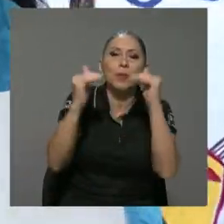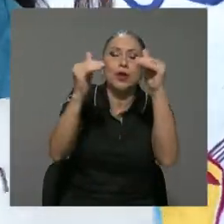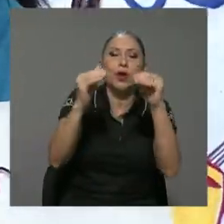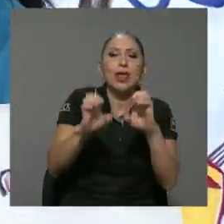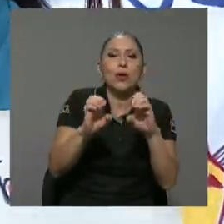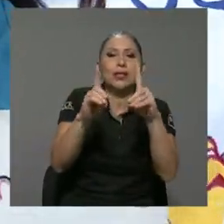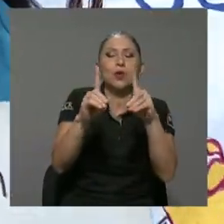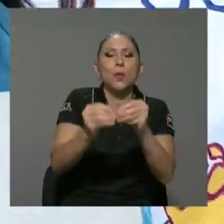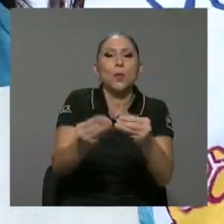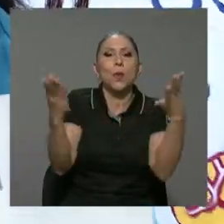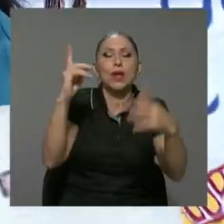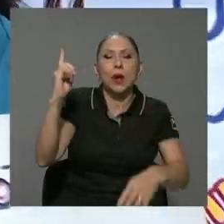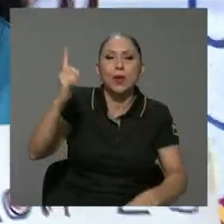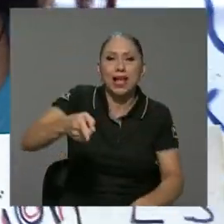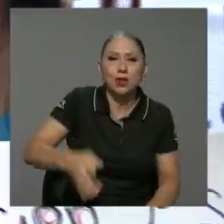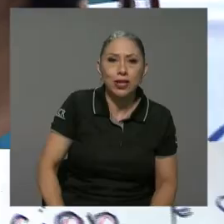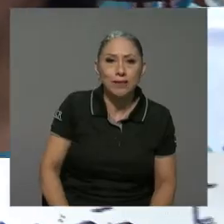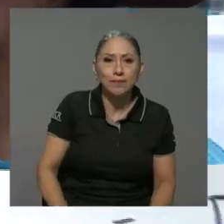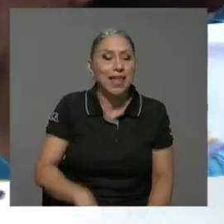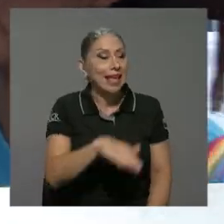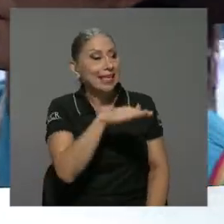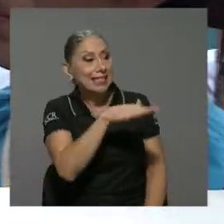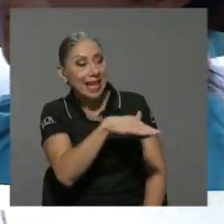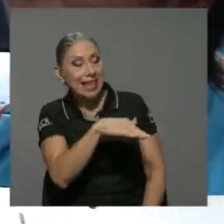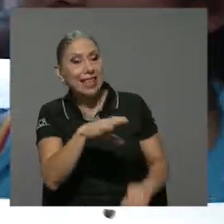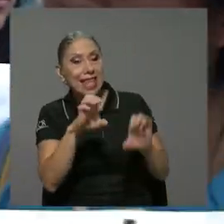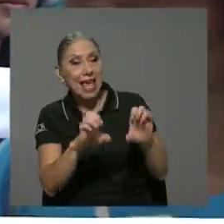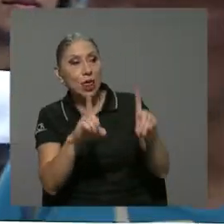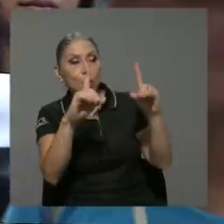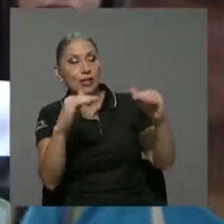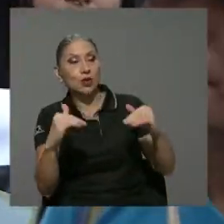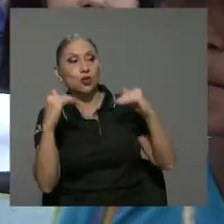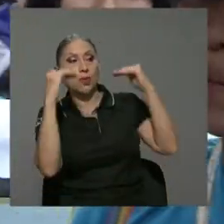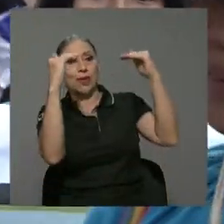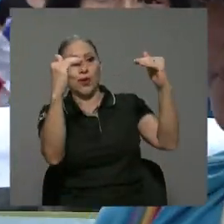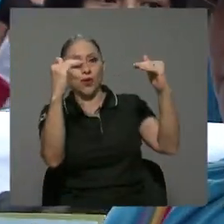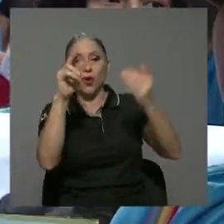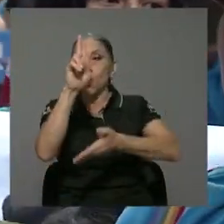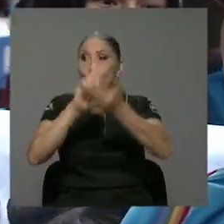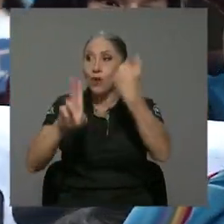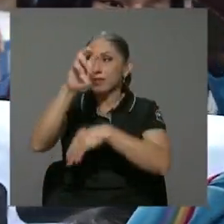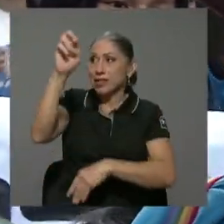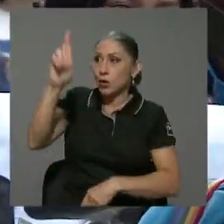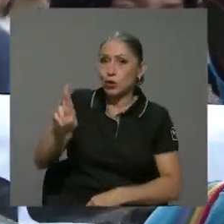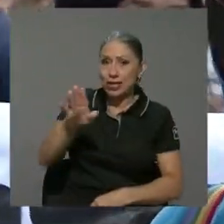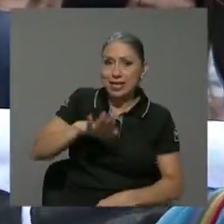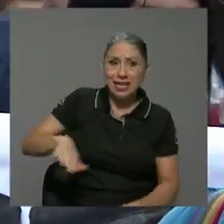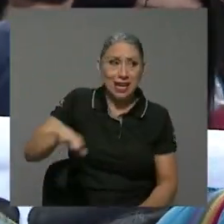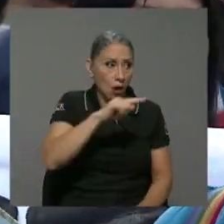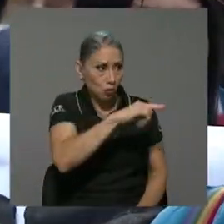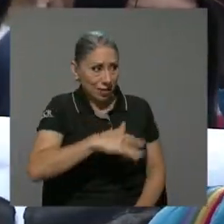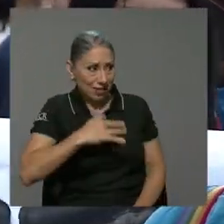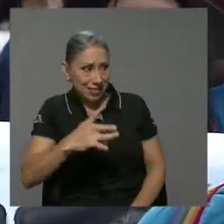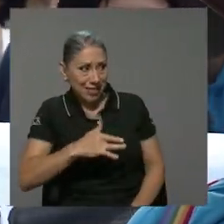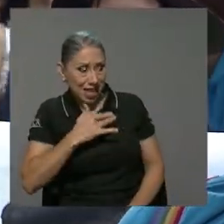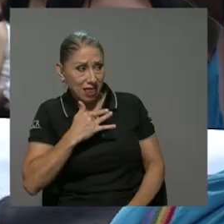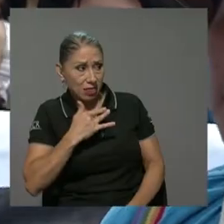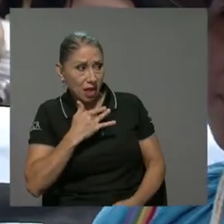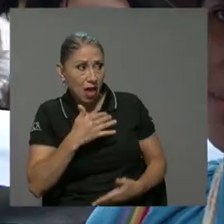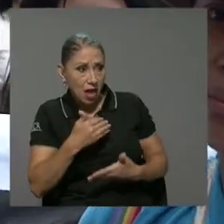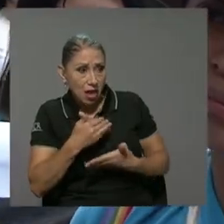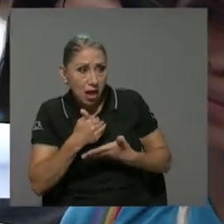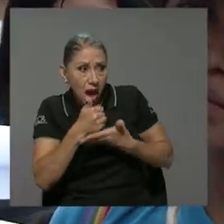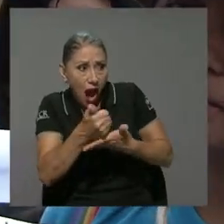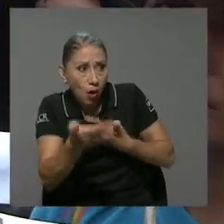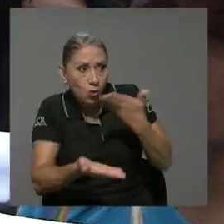obligatoria. Seidy, la educación superior, la Universidad de Costa Rica, ¿usted siente que ha hecho alguna contribución a